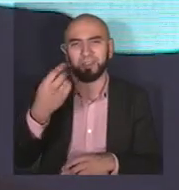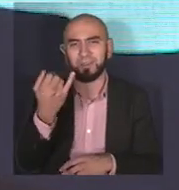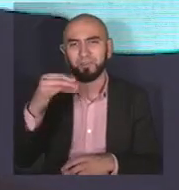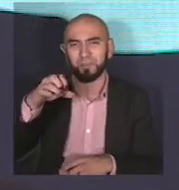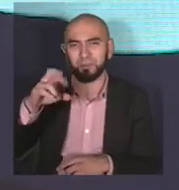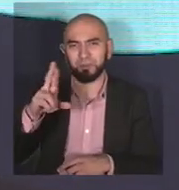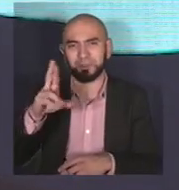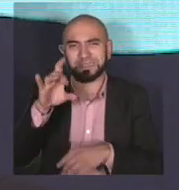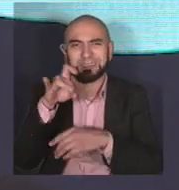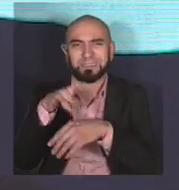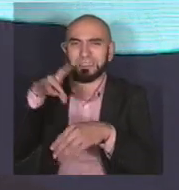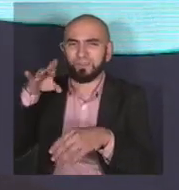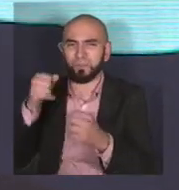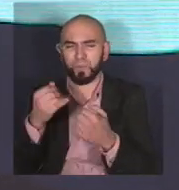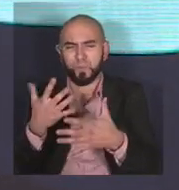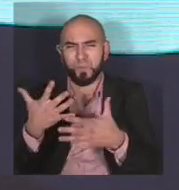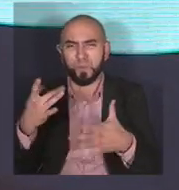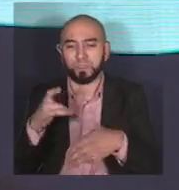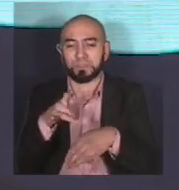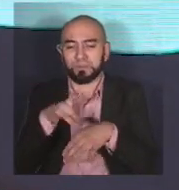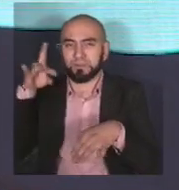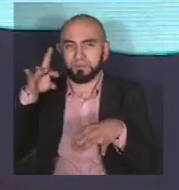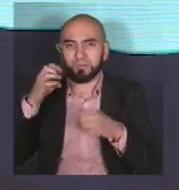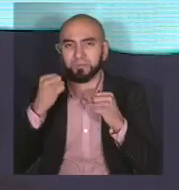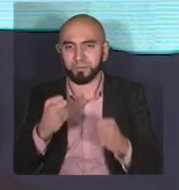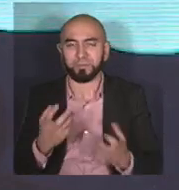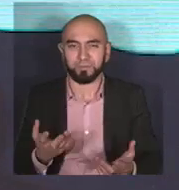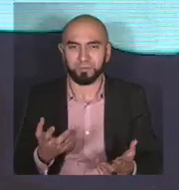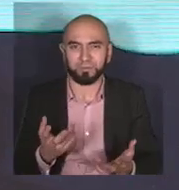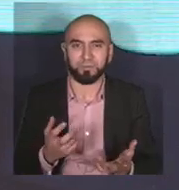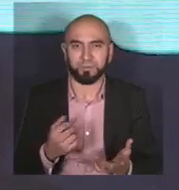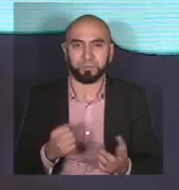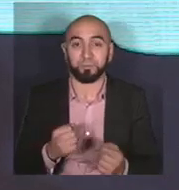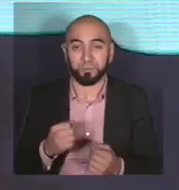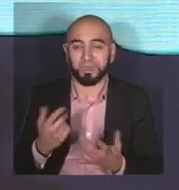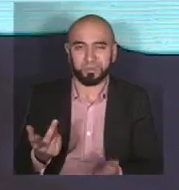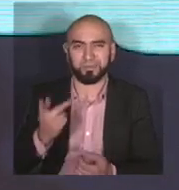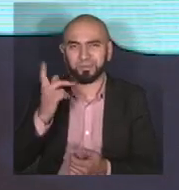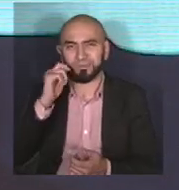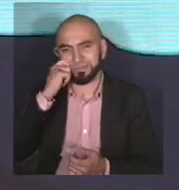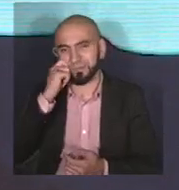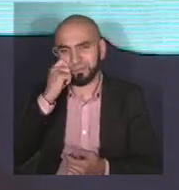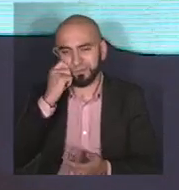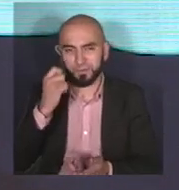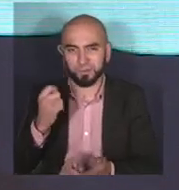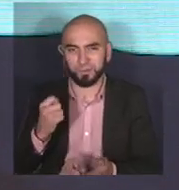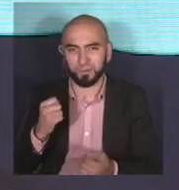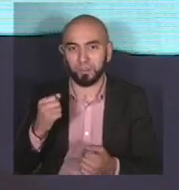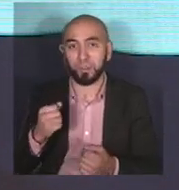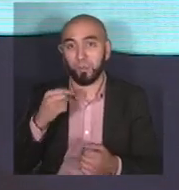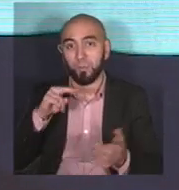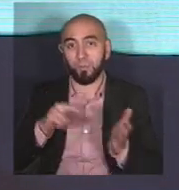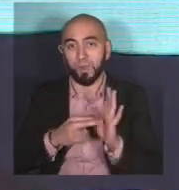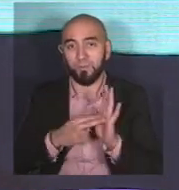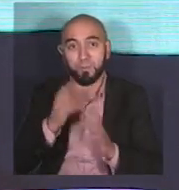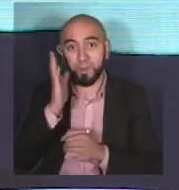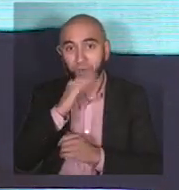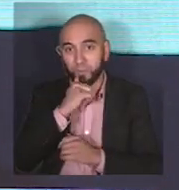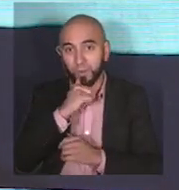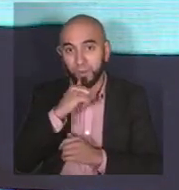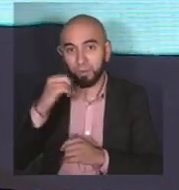como canarios en una mina. Entonces, un canario ve problemas antes de los otros. Y